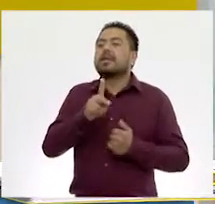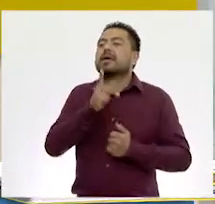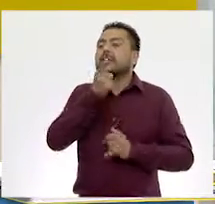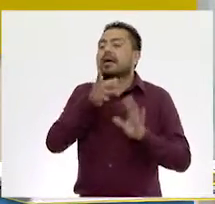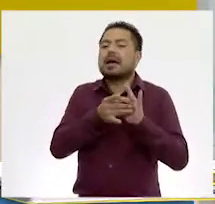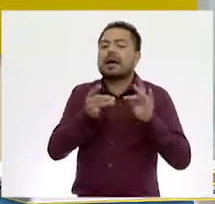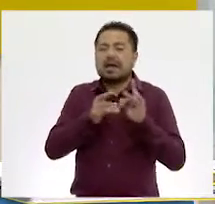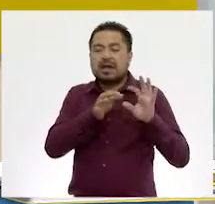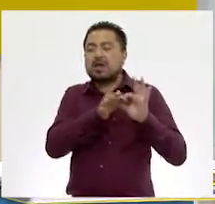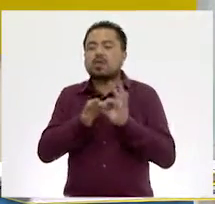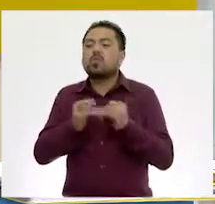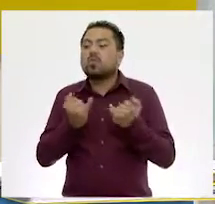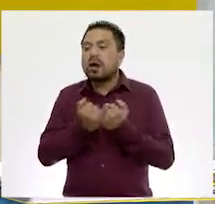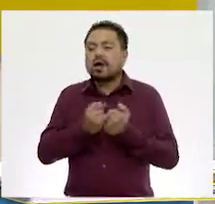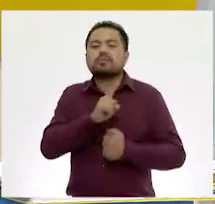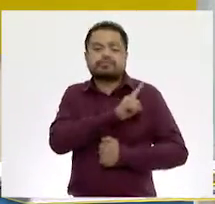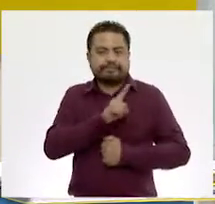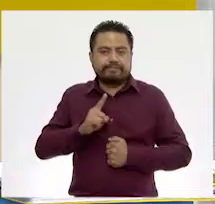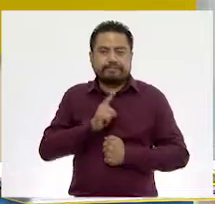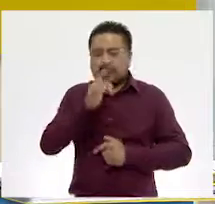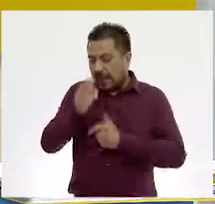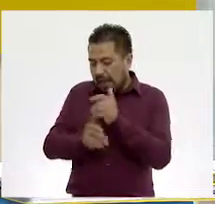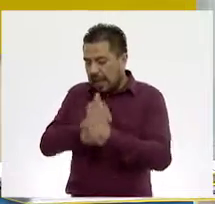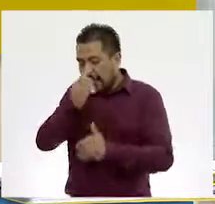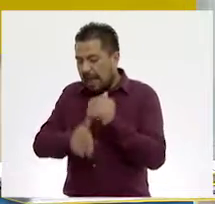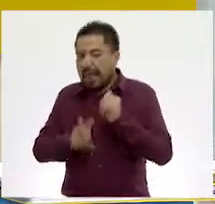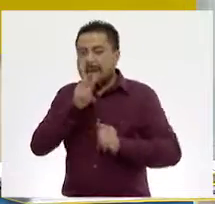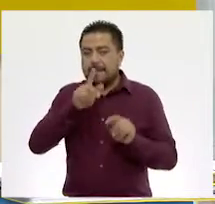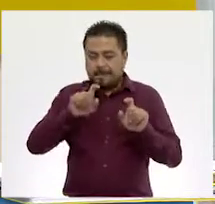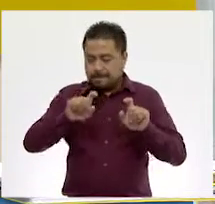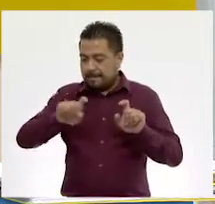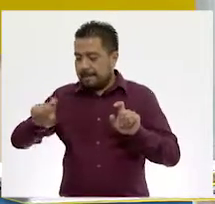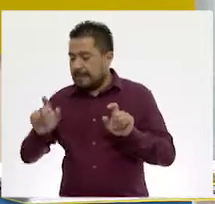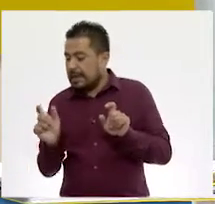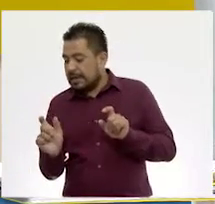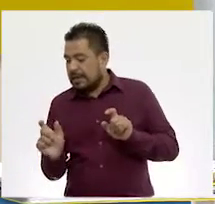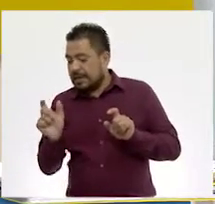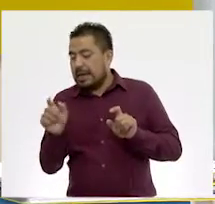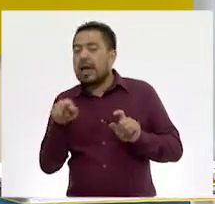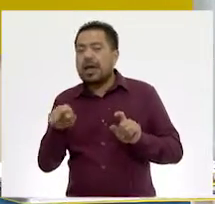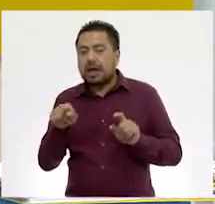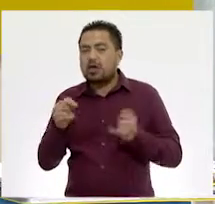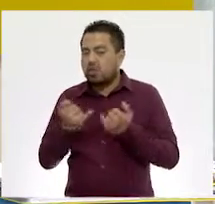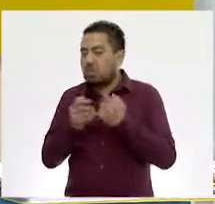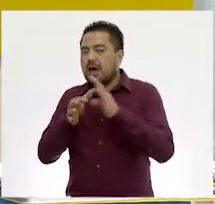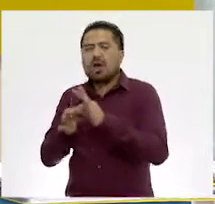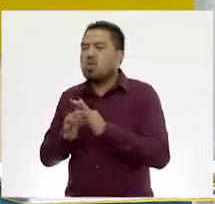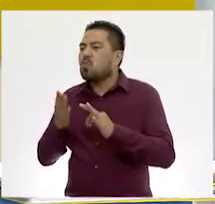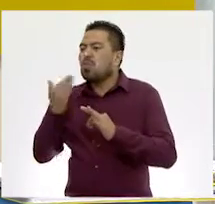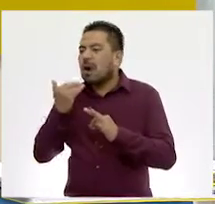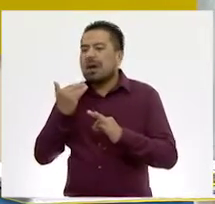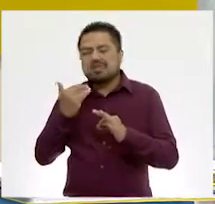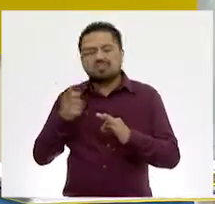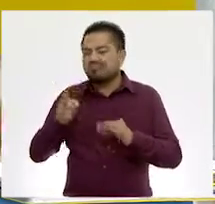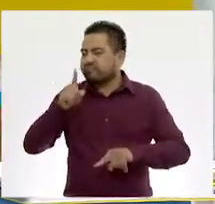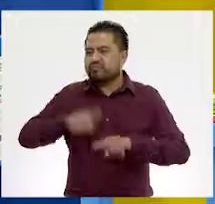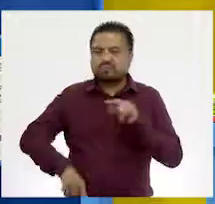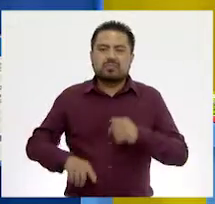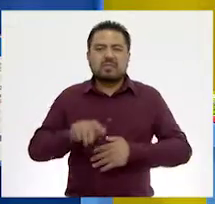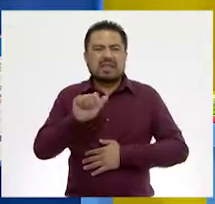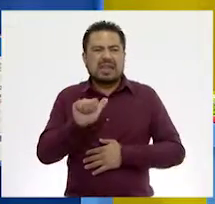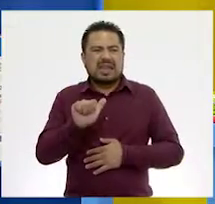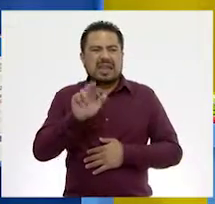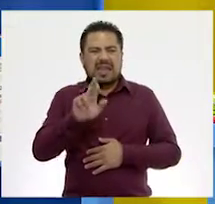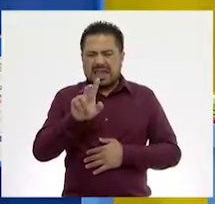que es una rima, por lo tanto debe estar el final igual. Exacto. Y esta no lo tiene. No lo tiene. Así que esta está. Arde.